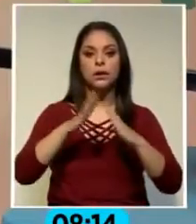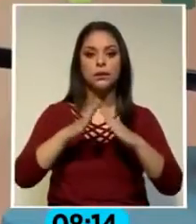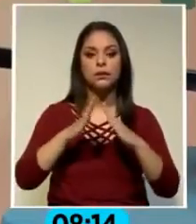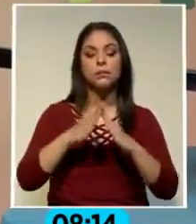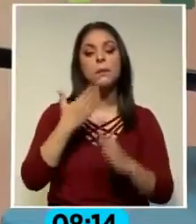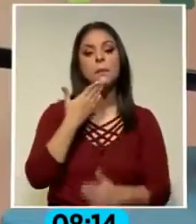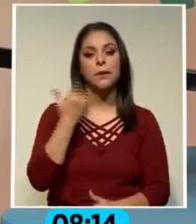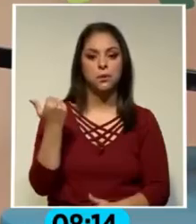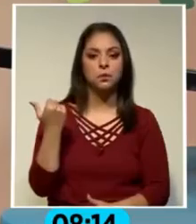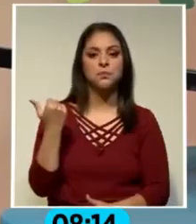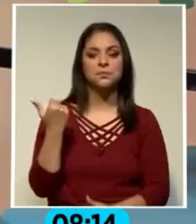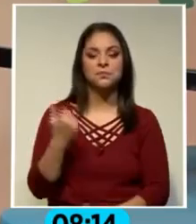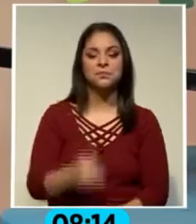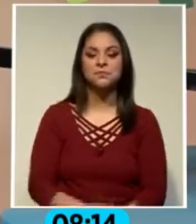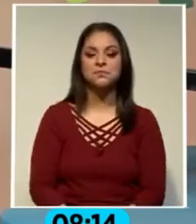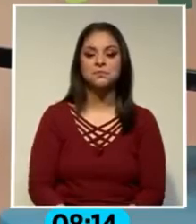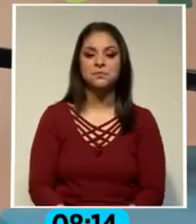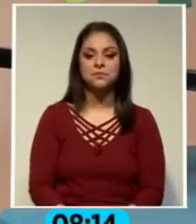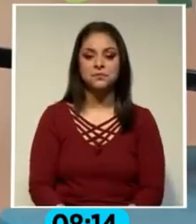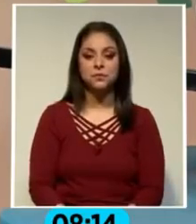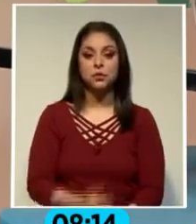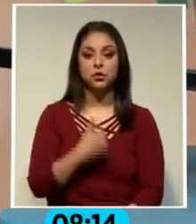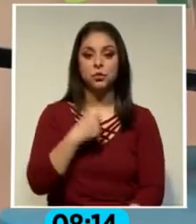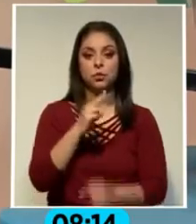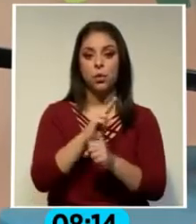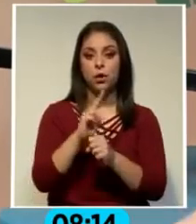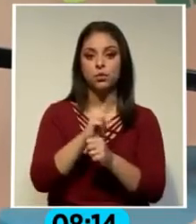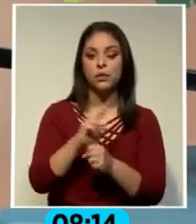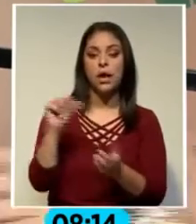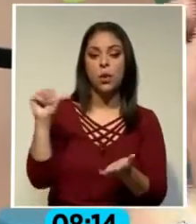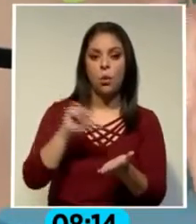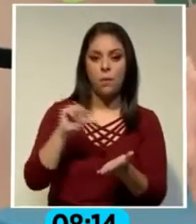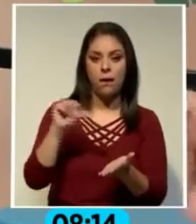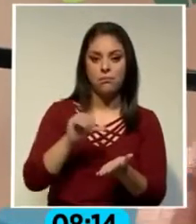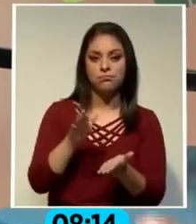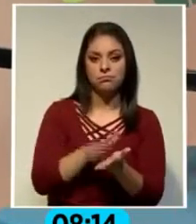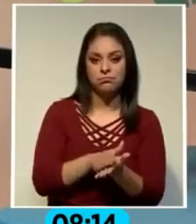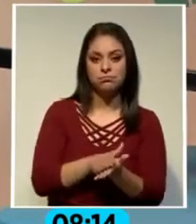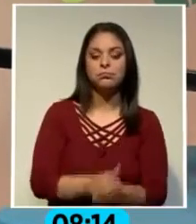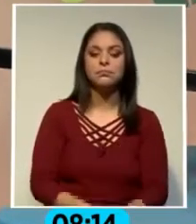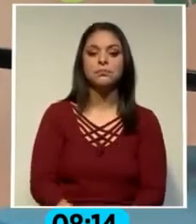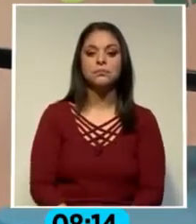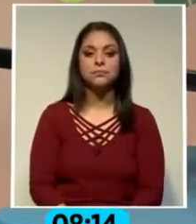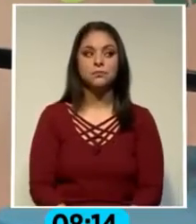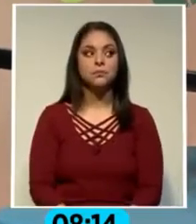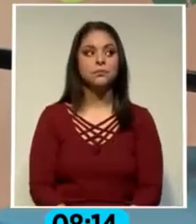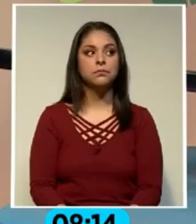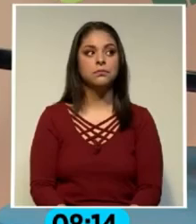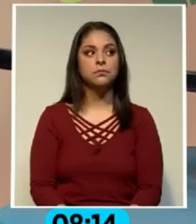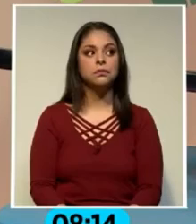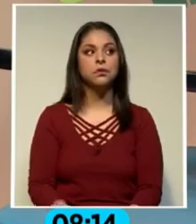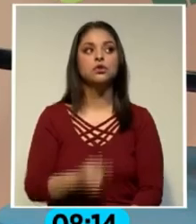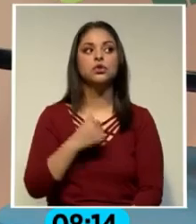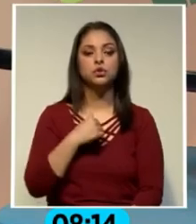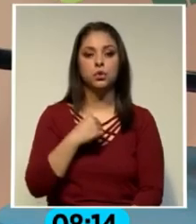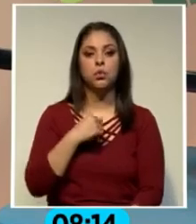esas totalmente. Fotos, ¿verdad? Muy bien. Yo voy a utilizar goma. Ok, vas a utilizar goma como le explicamos. Bueno, esta vez lo voy a utilizar